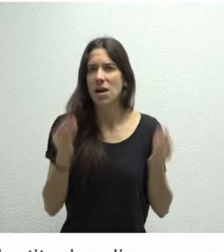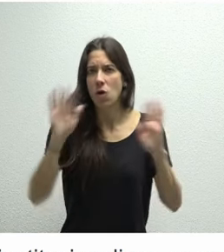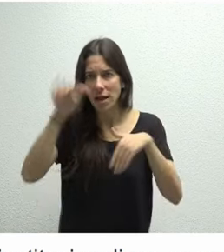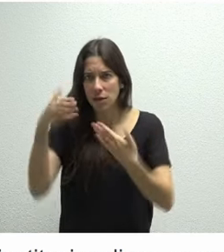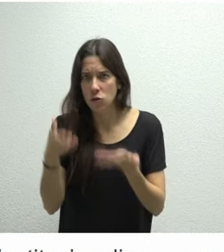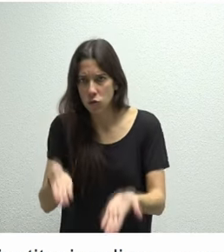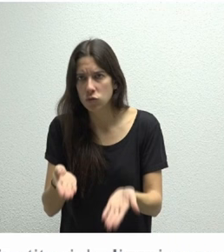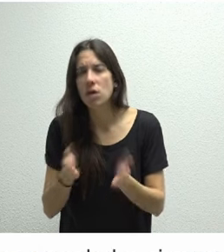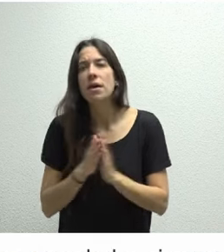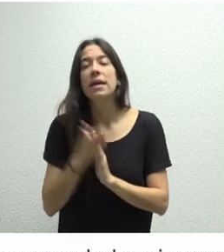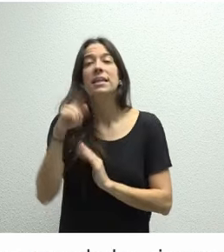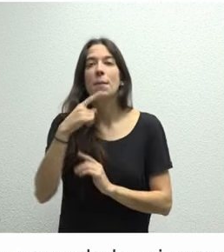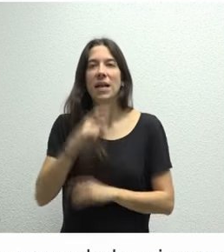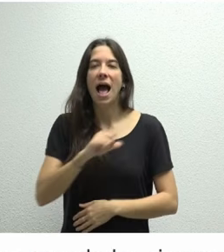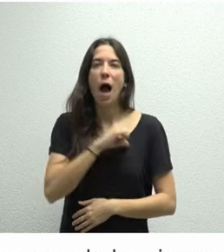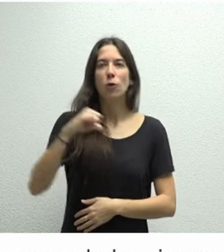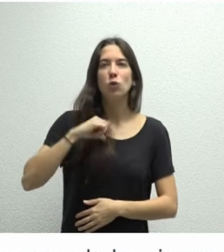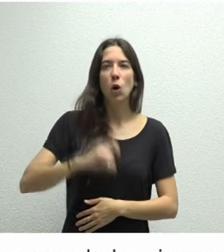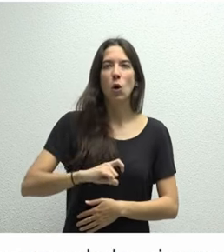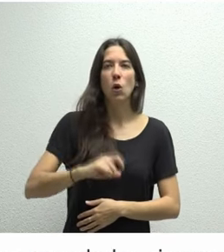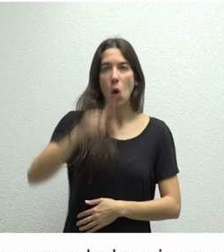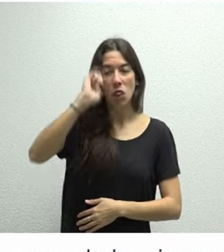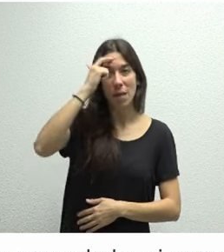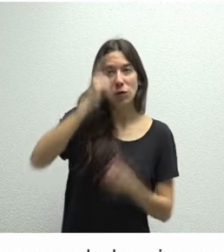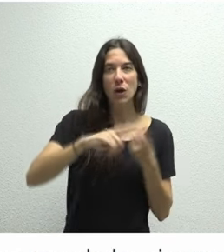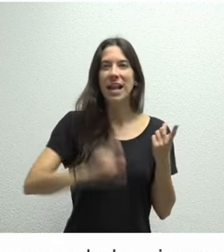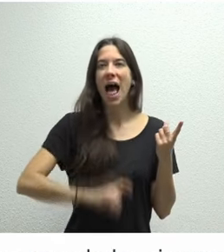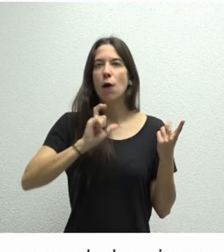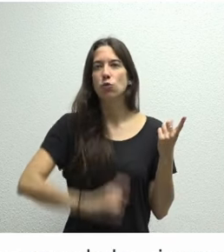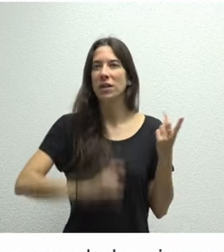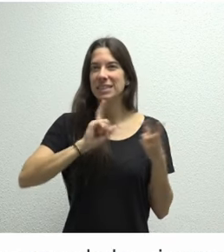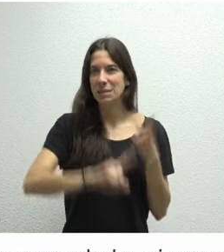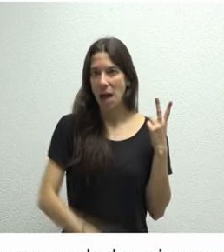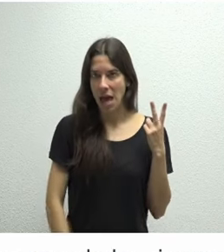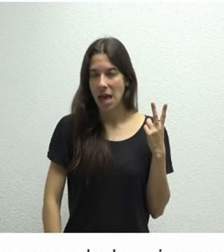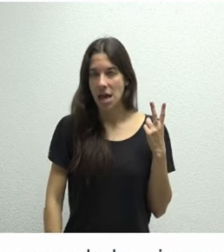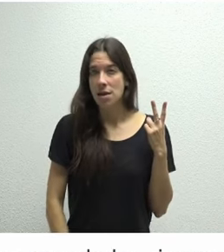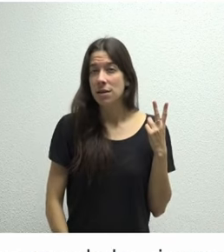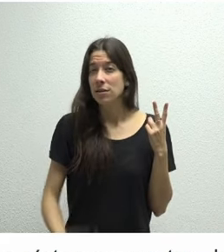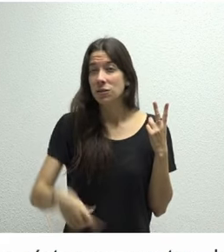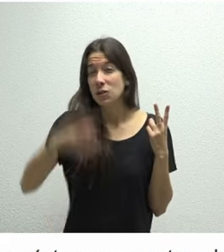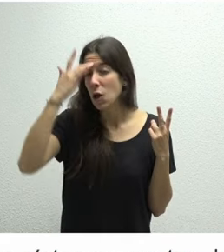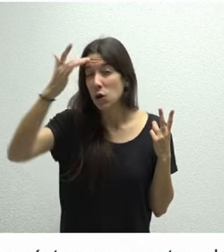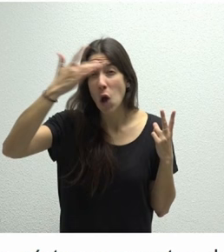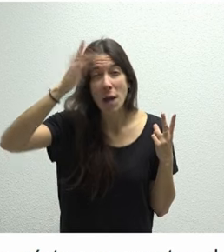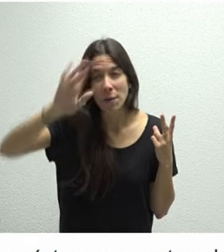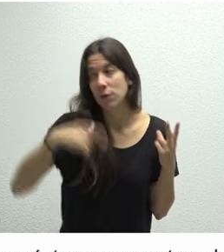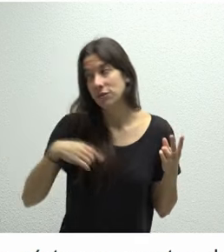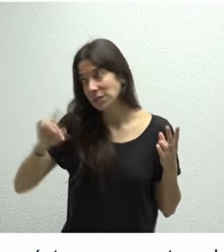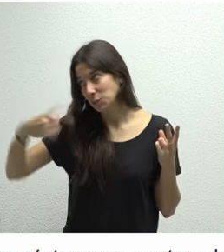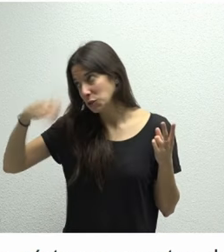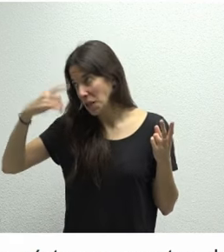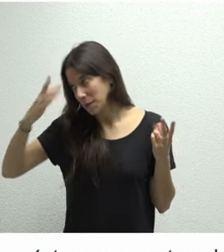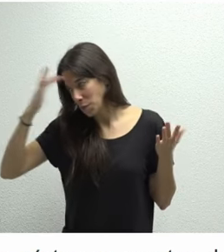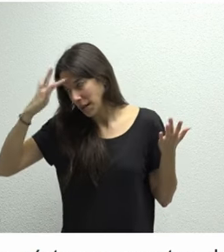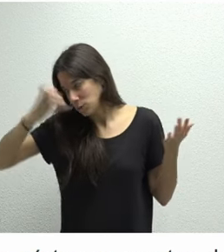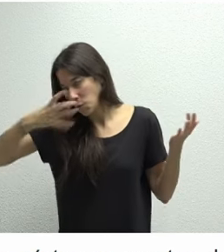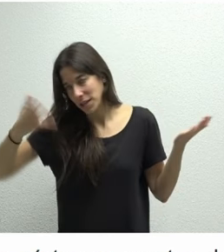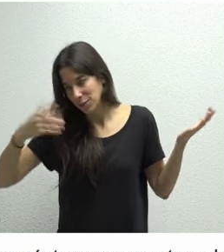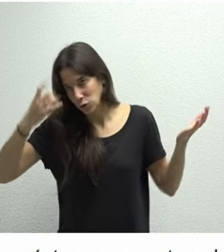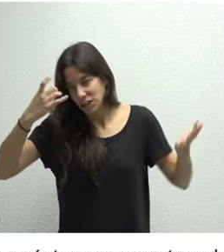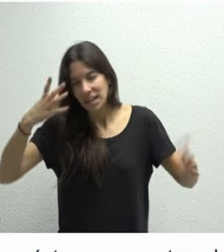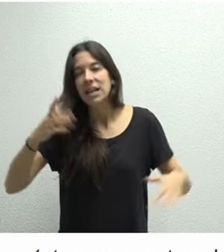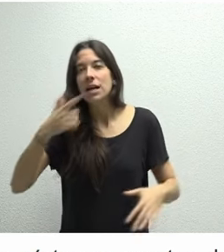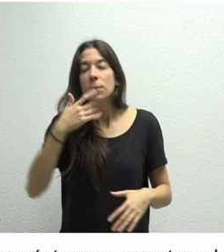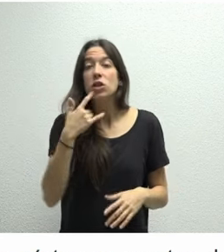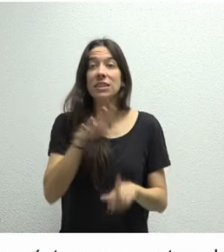autoestima en el autoconcepto noos podéis imaginar cuando mejoran Bueno si os lo si os lo imagináis qué tontería cuando mejoran no de